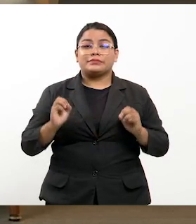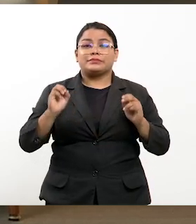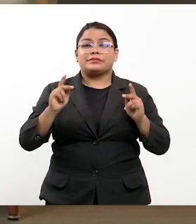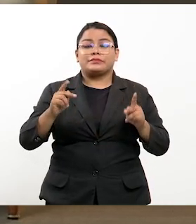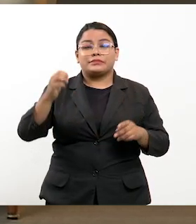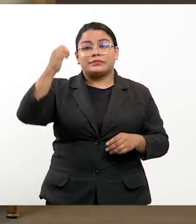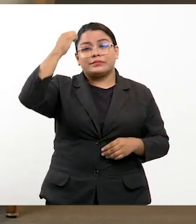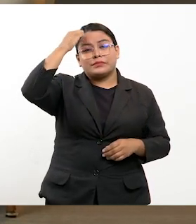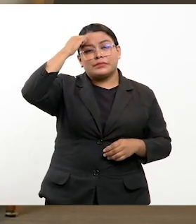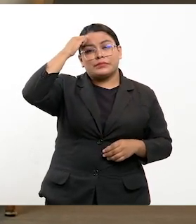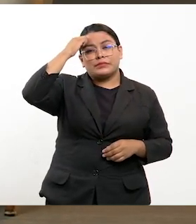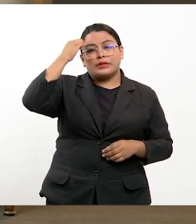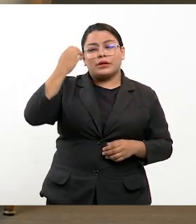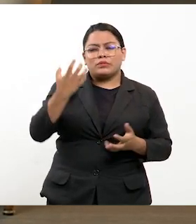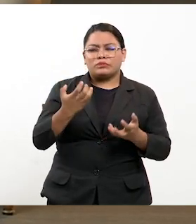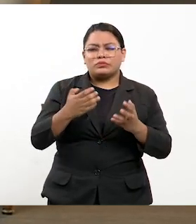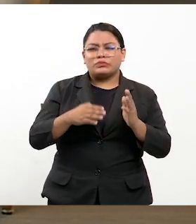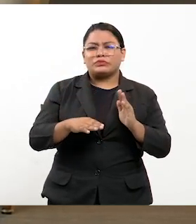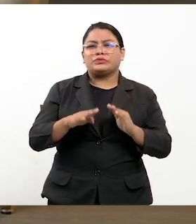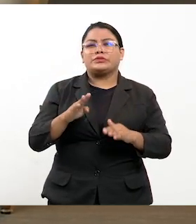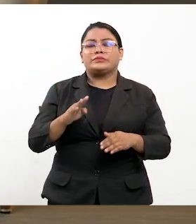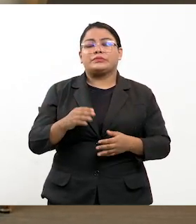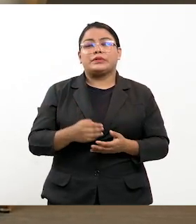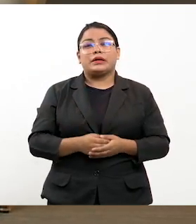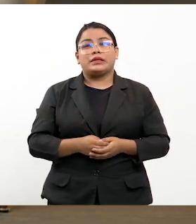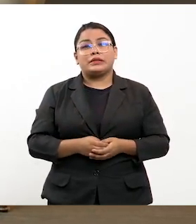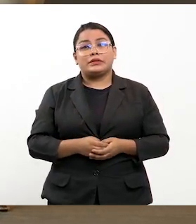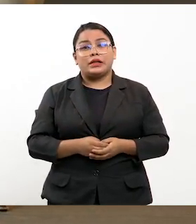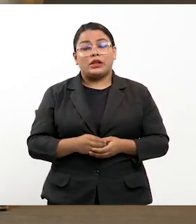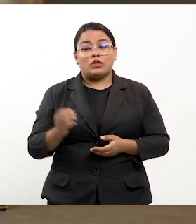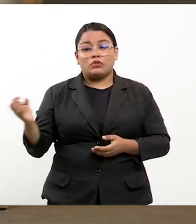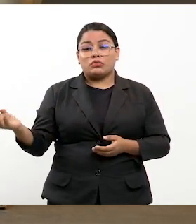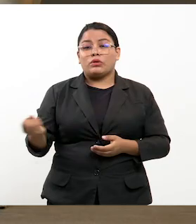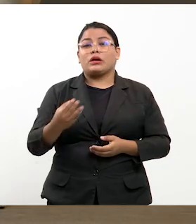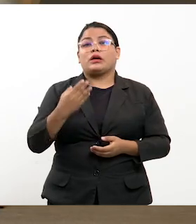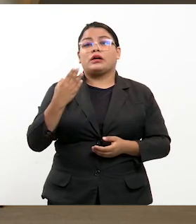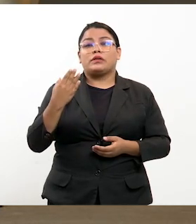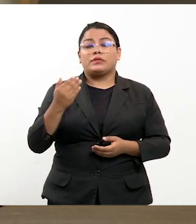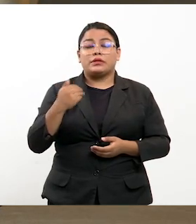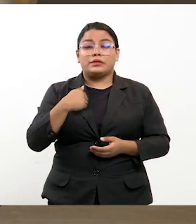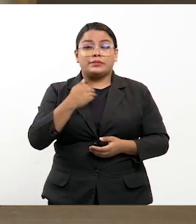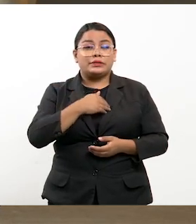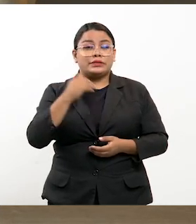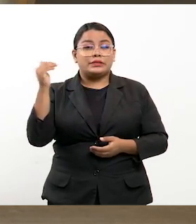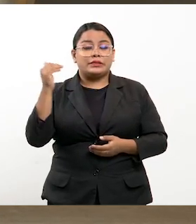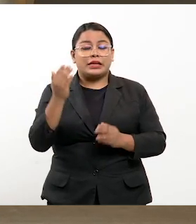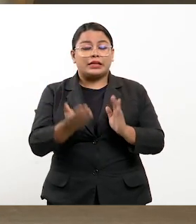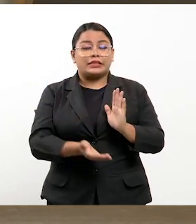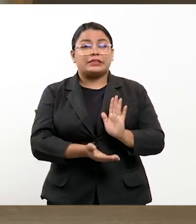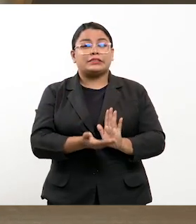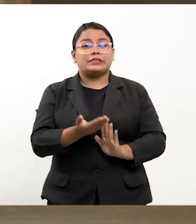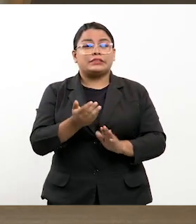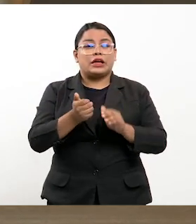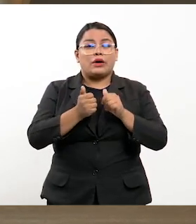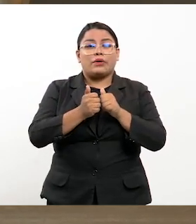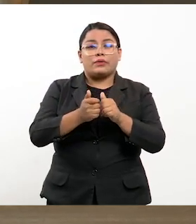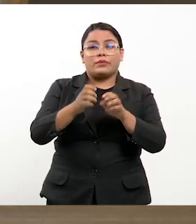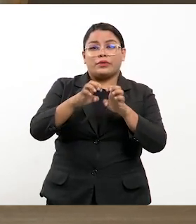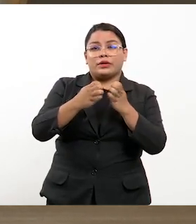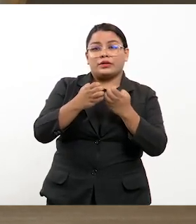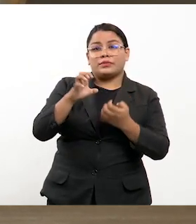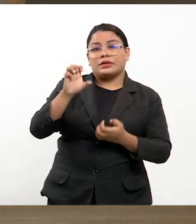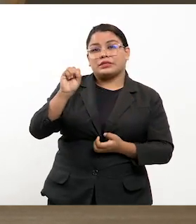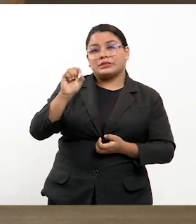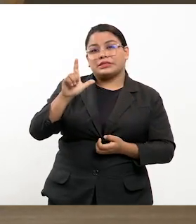hemos aprendido muchísimo acerca de las actualizaciones que el MINED ha desarrollado junto con el equipo de ESLengua